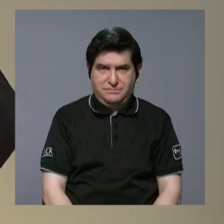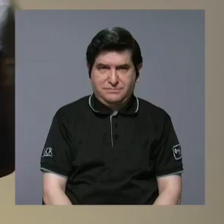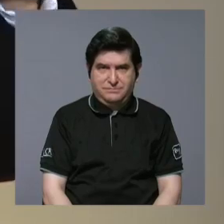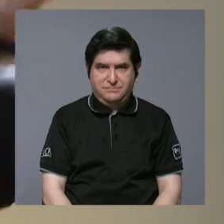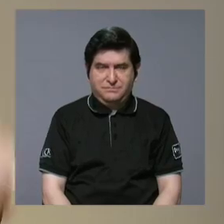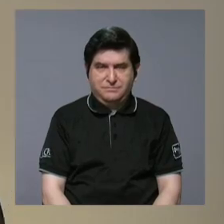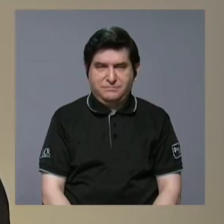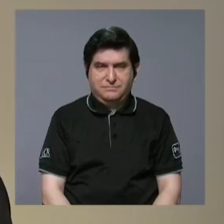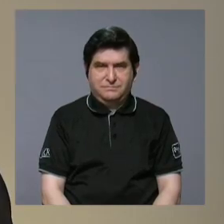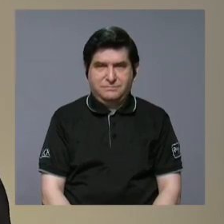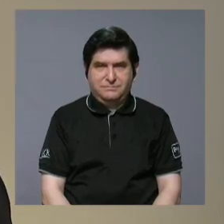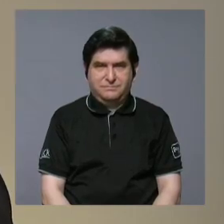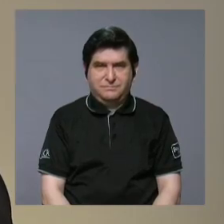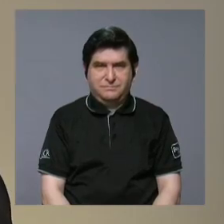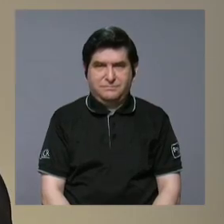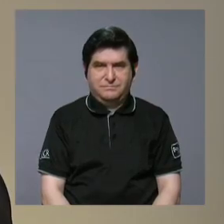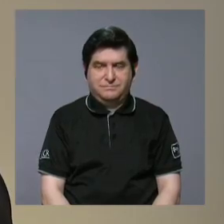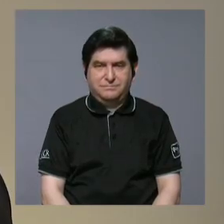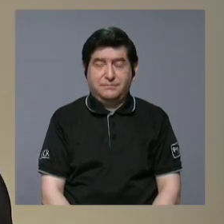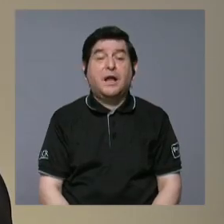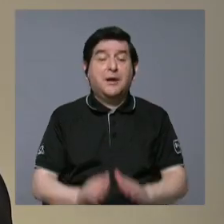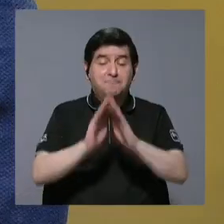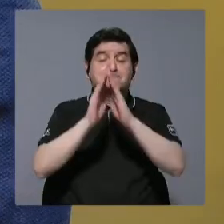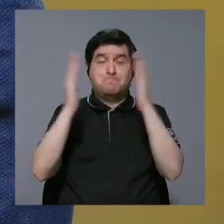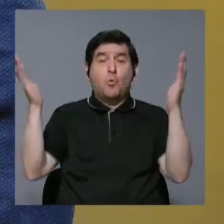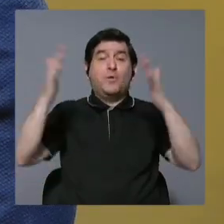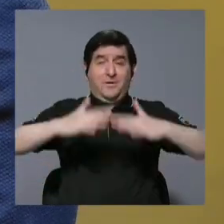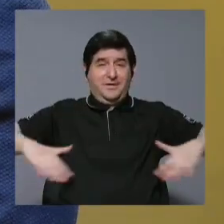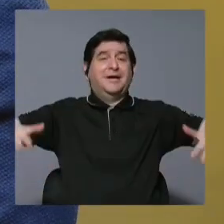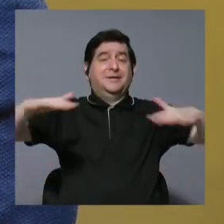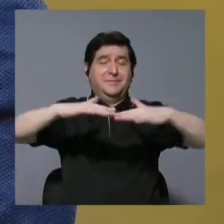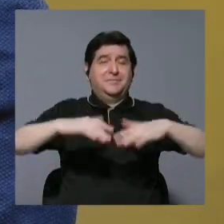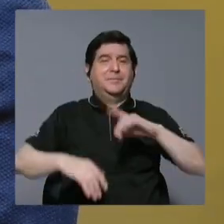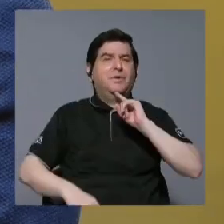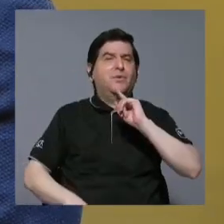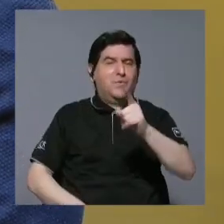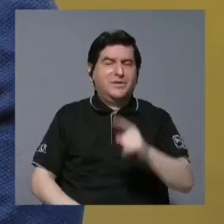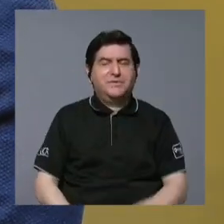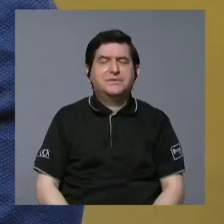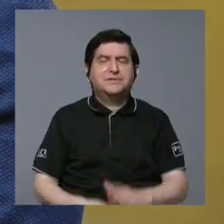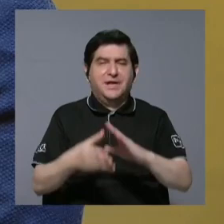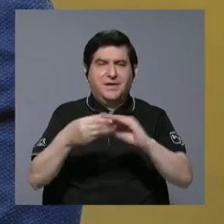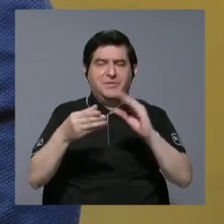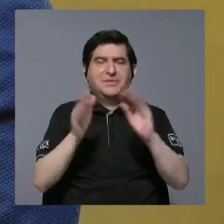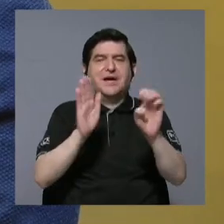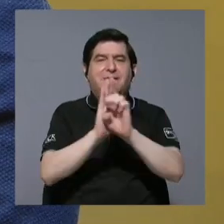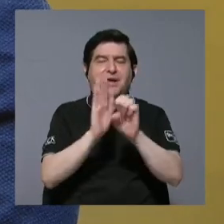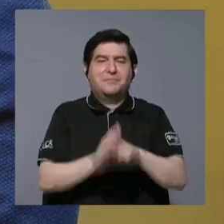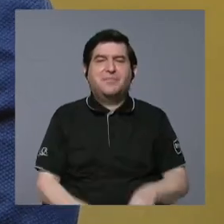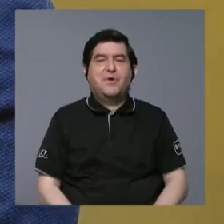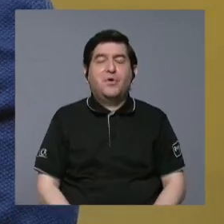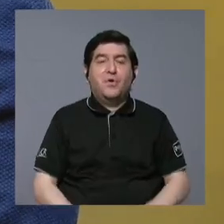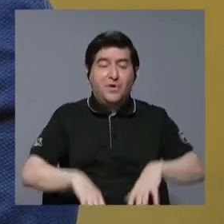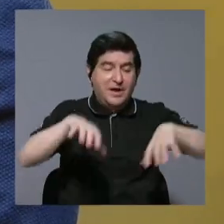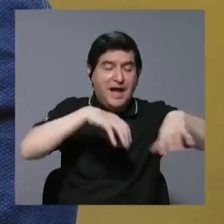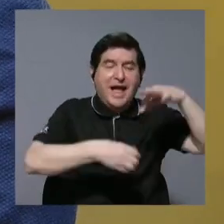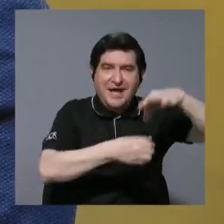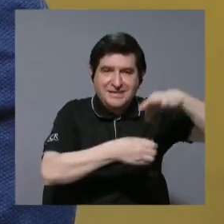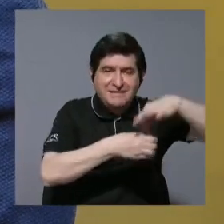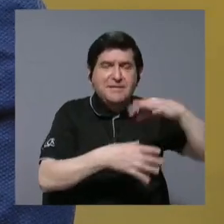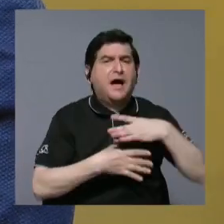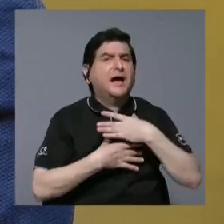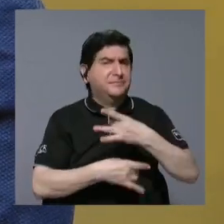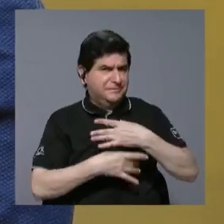ese espectro amplio? Tan amplio. Sí, ahora que usted me comentaba el ejemplo de la actividad agrícola,